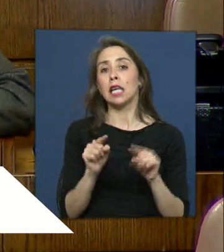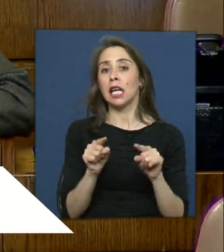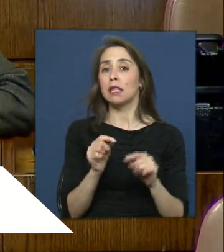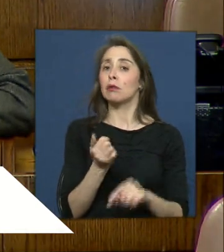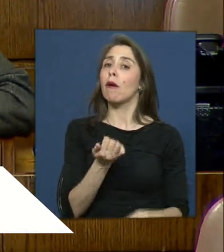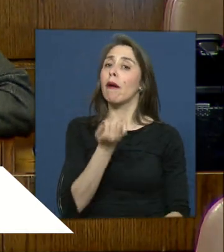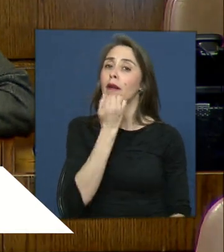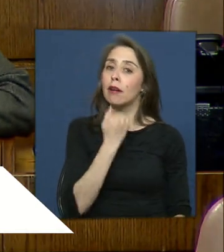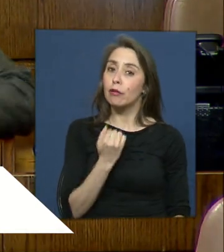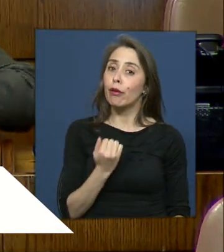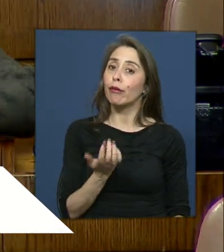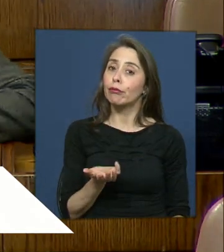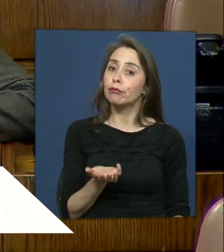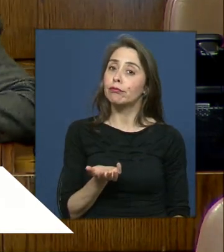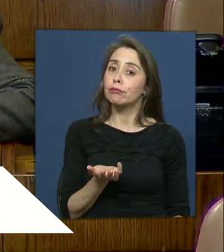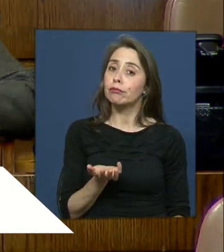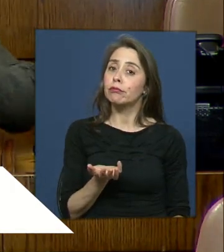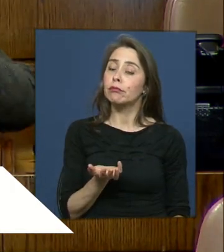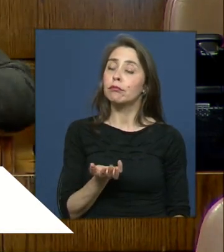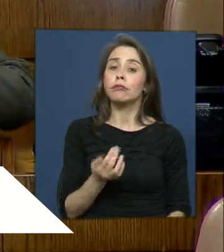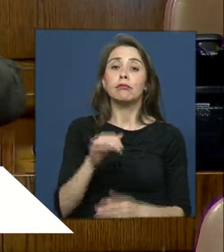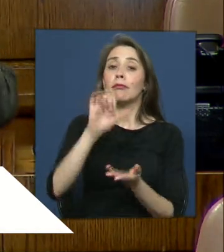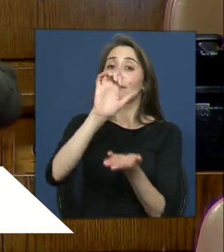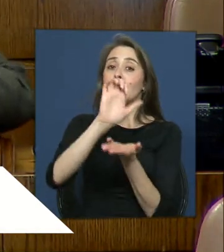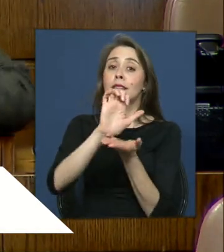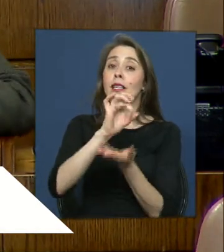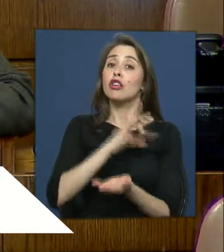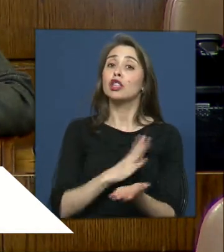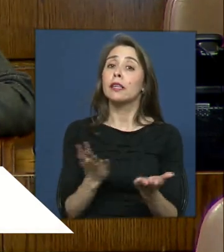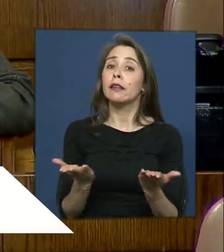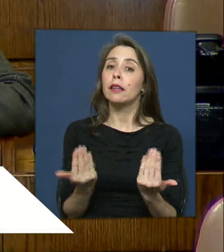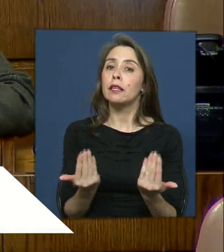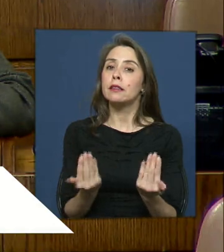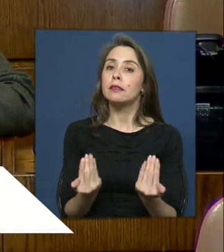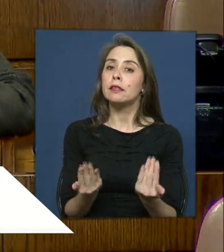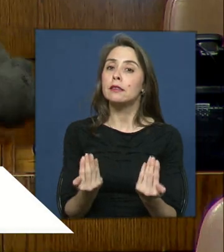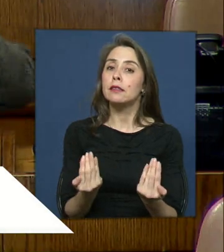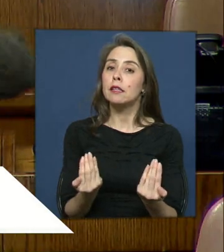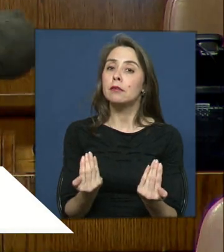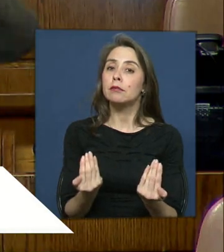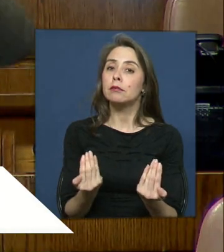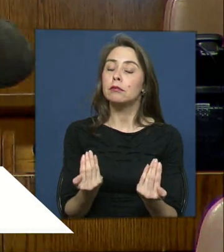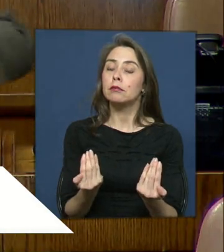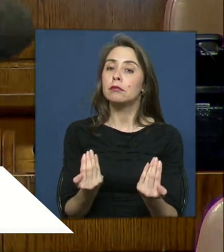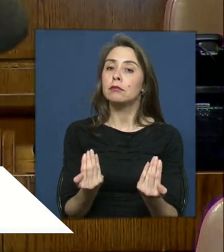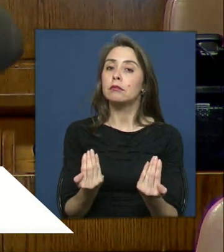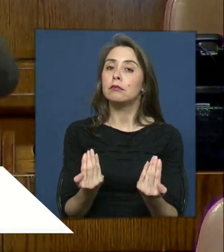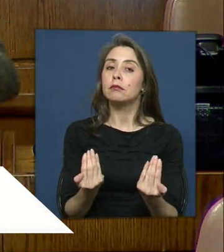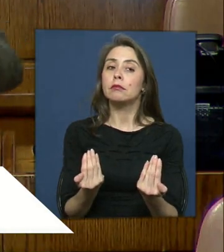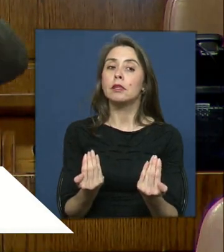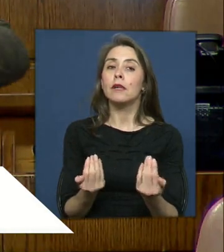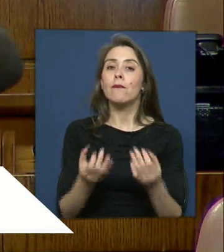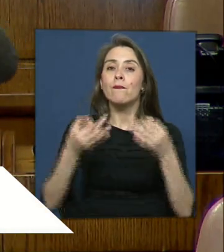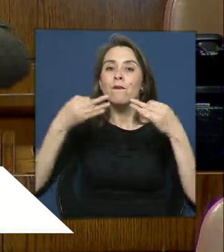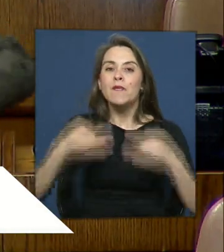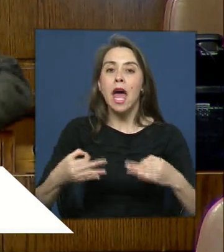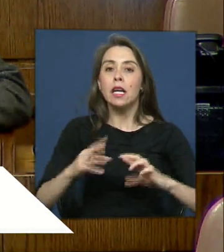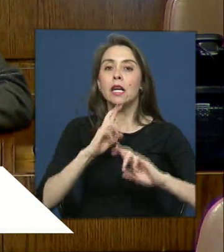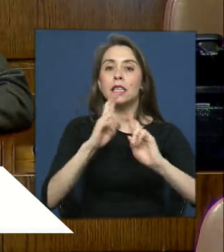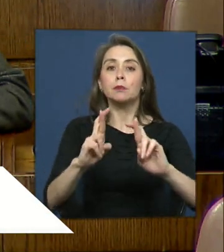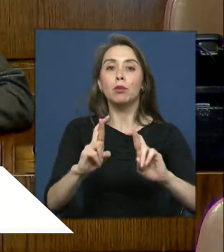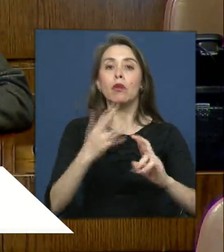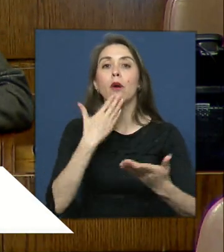error. El Estado chileno necesita tener respuestas adecuadas frente